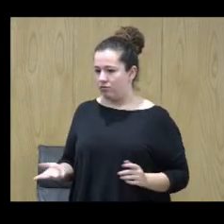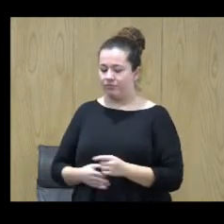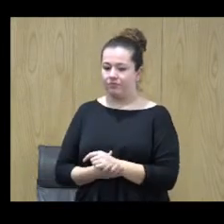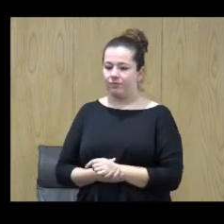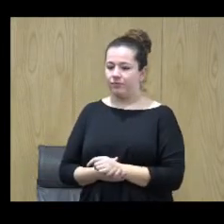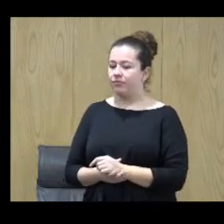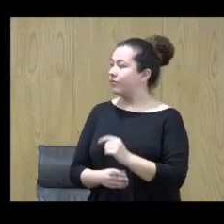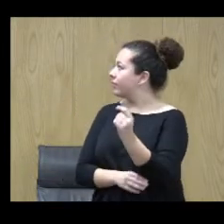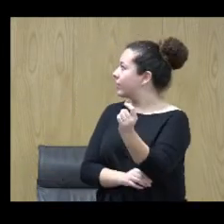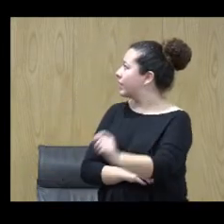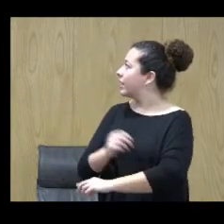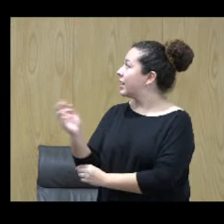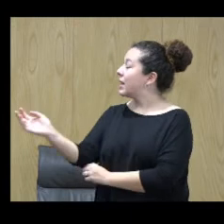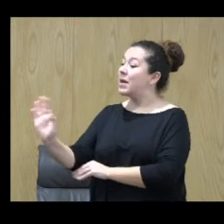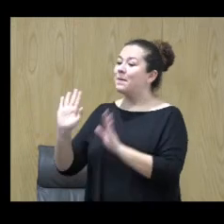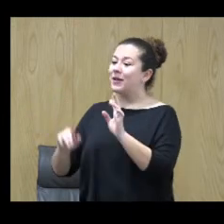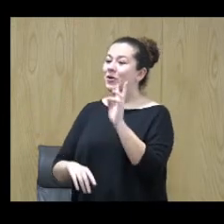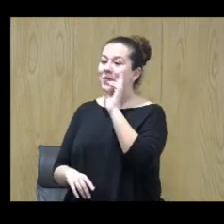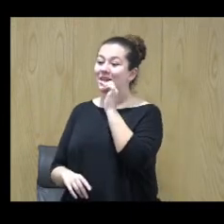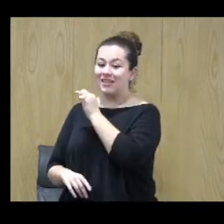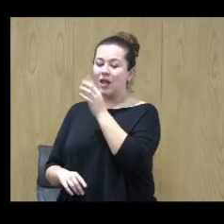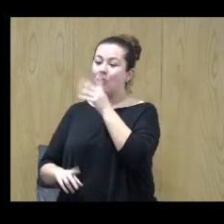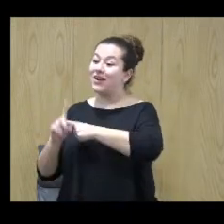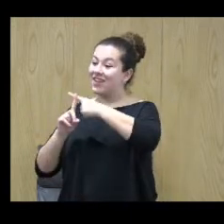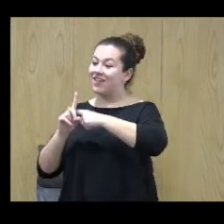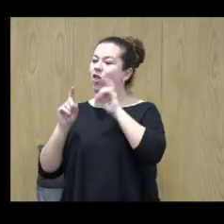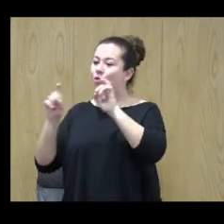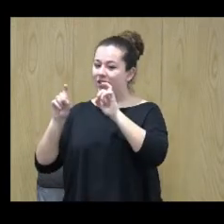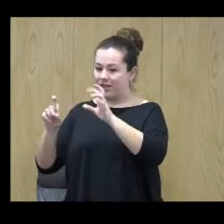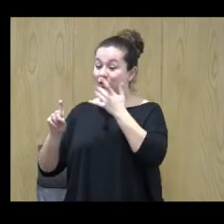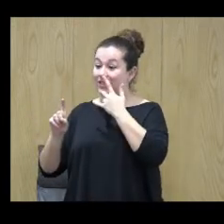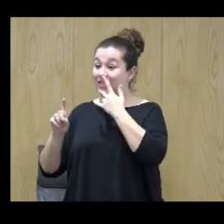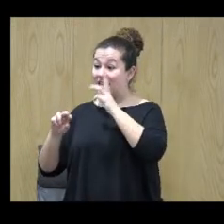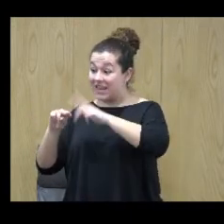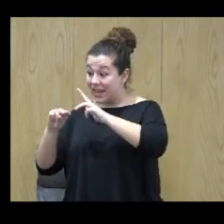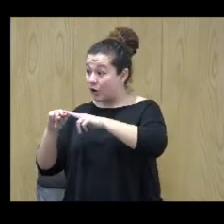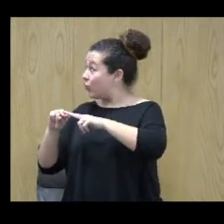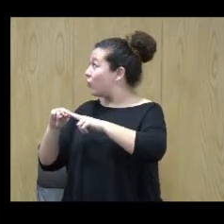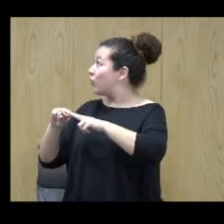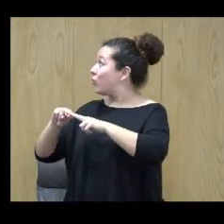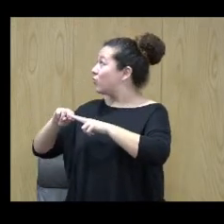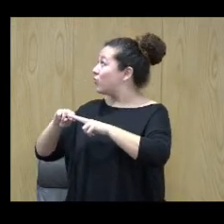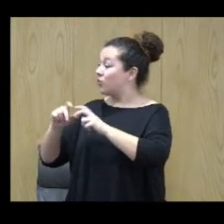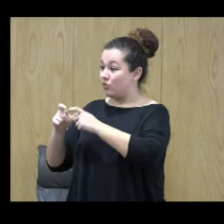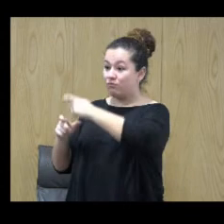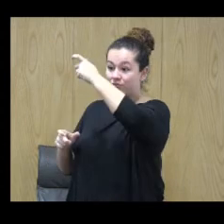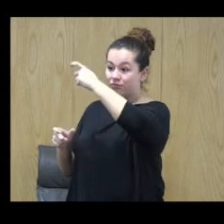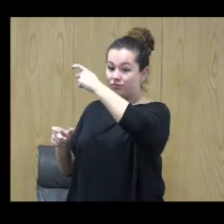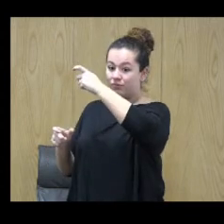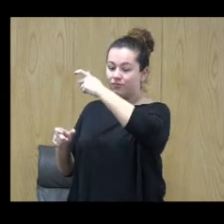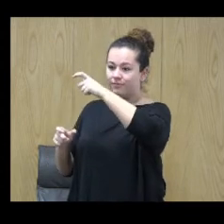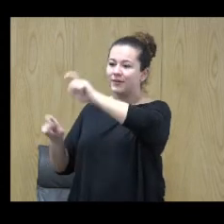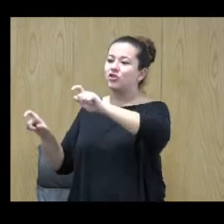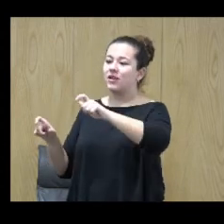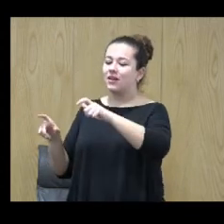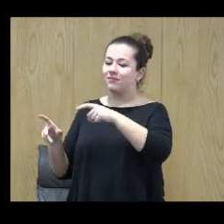Pero fijaros estas que son las comparaciones por el nivel educativo. Los que tienen la franja negra son aquellos que estudiaron